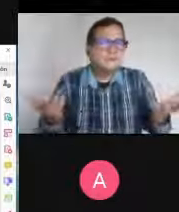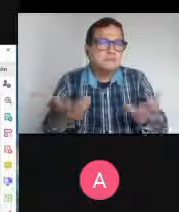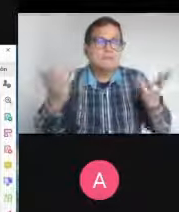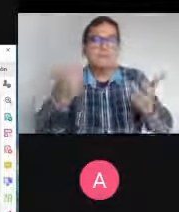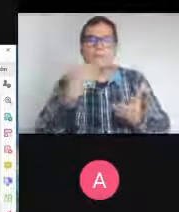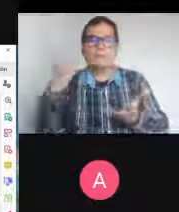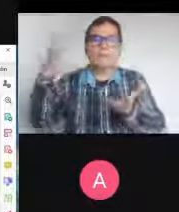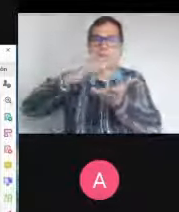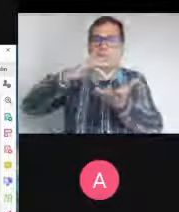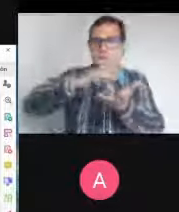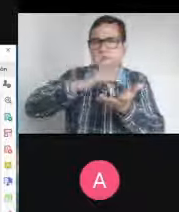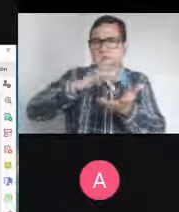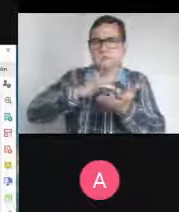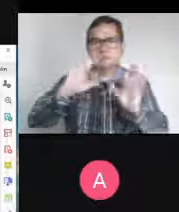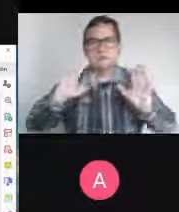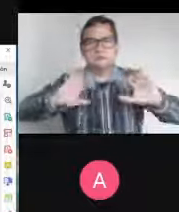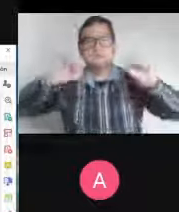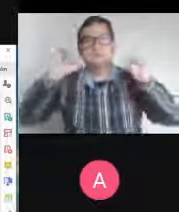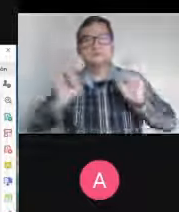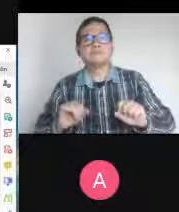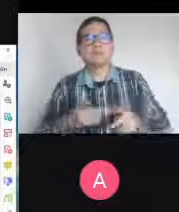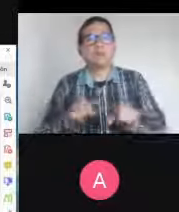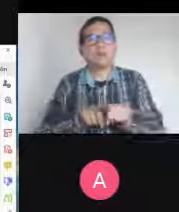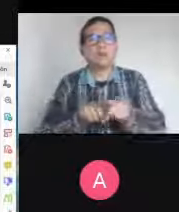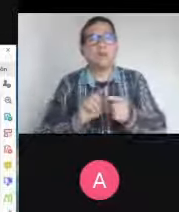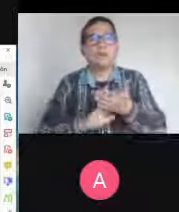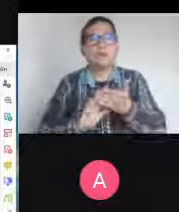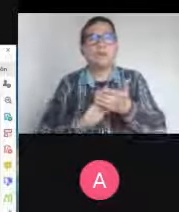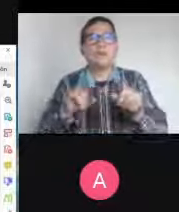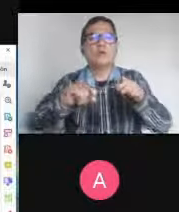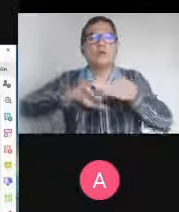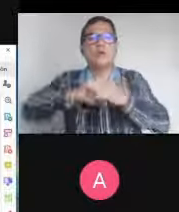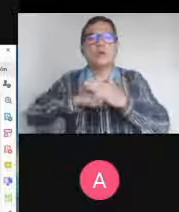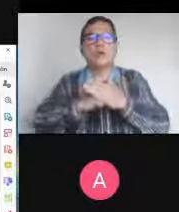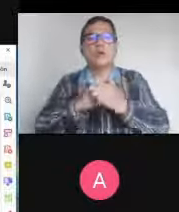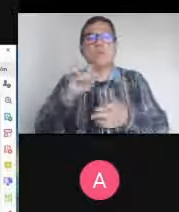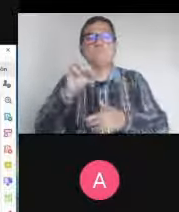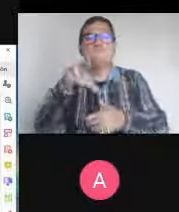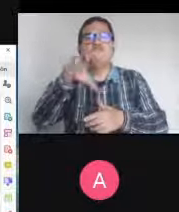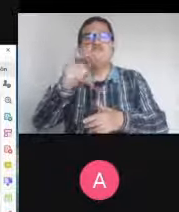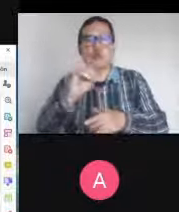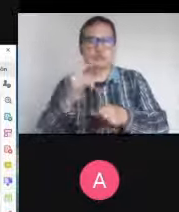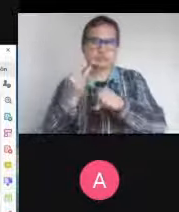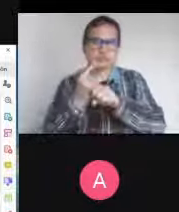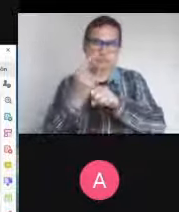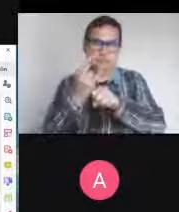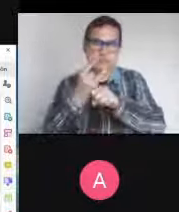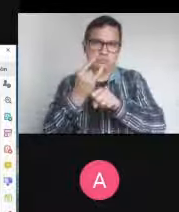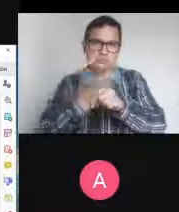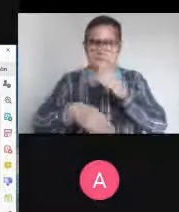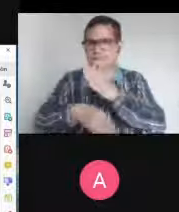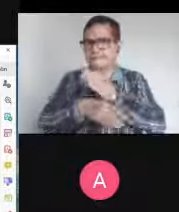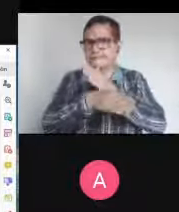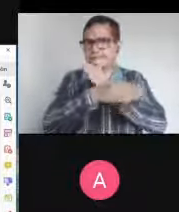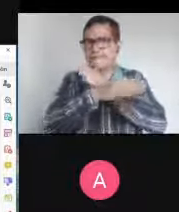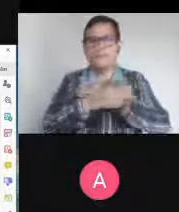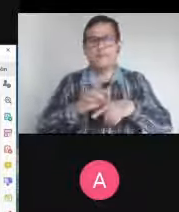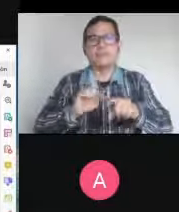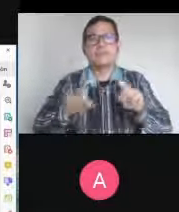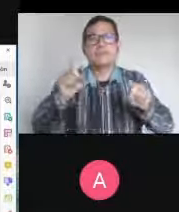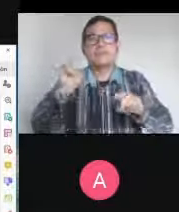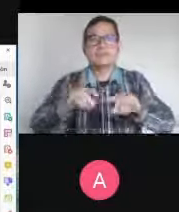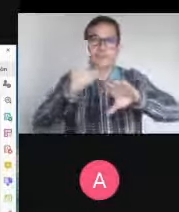de asistencia, pues quedará la grabación ahí en el foro para que la puedan consultar y se puedan adelantar, pero igualmente recuerde que deben